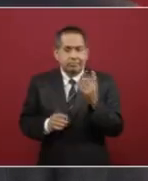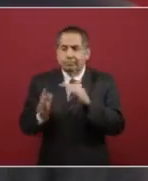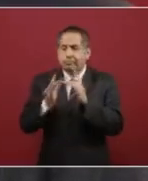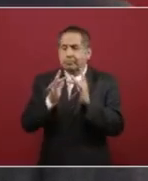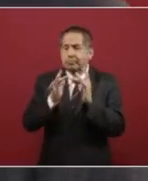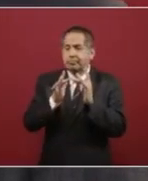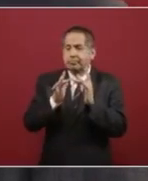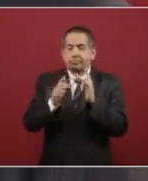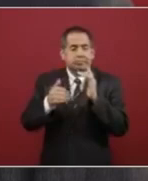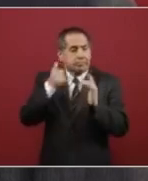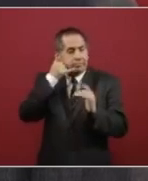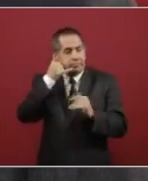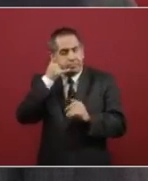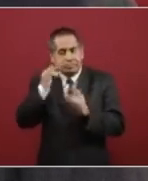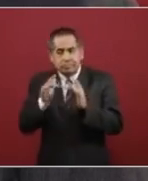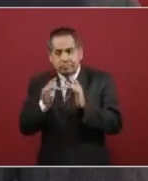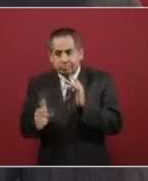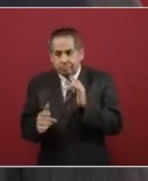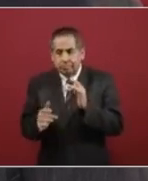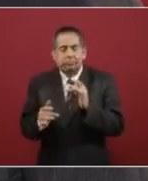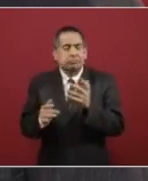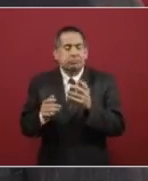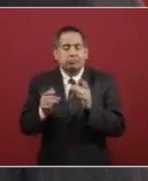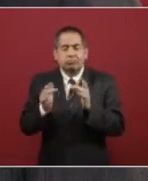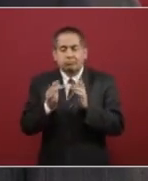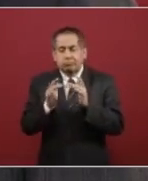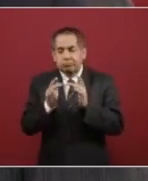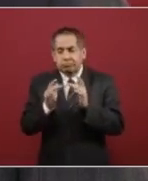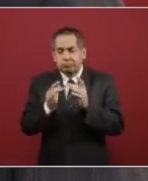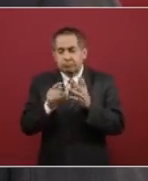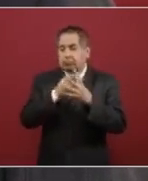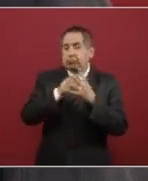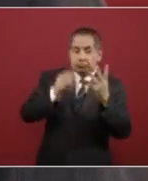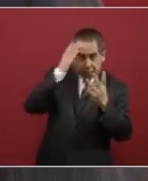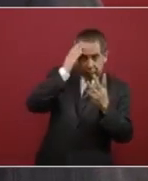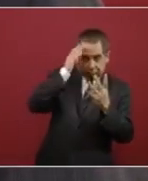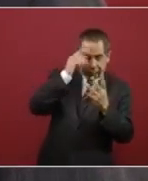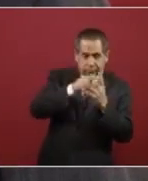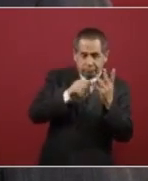comunicación por teléfono móvil, en 4 cabeceras